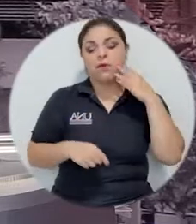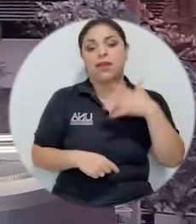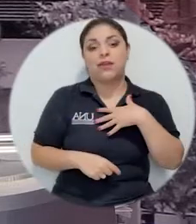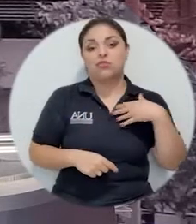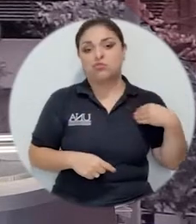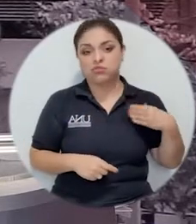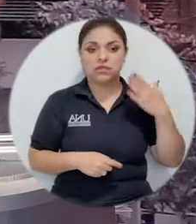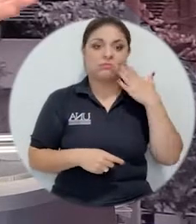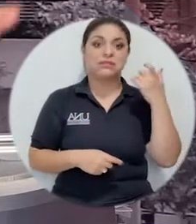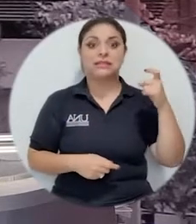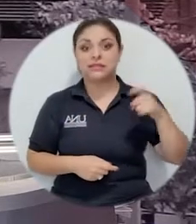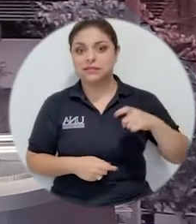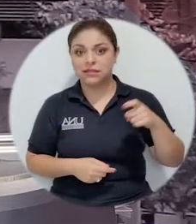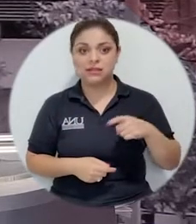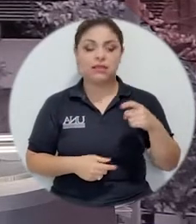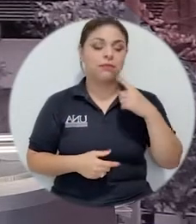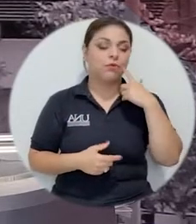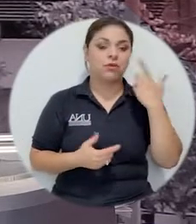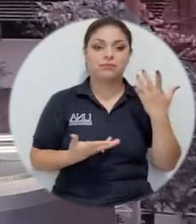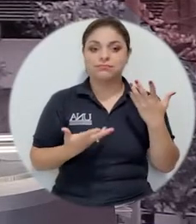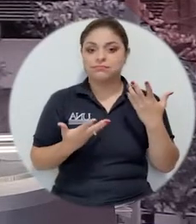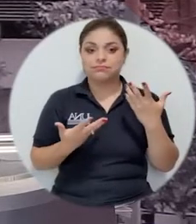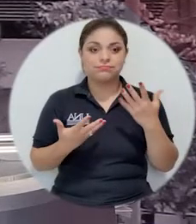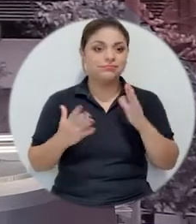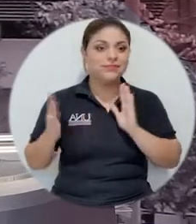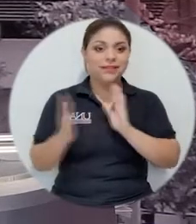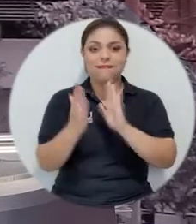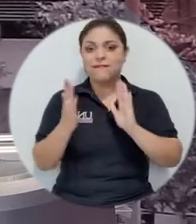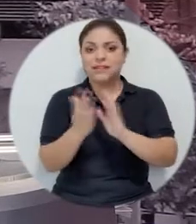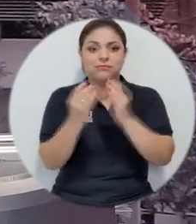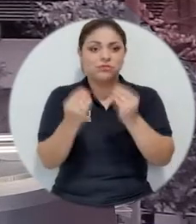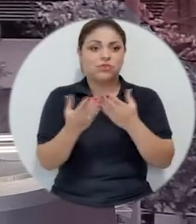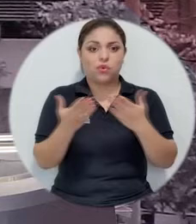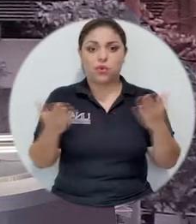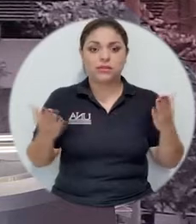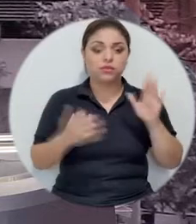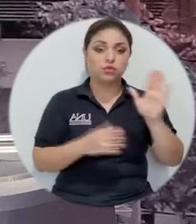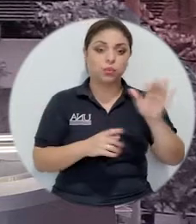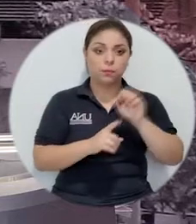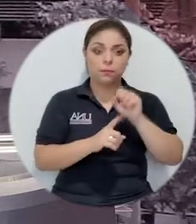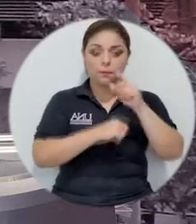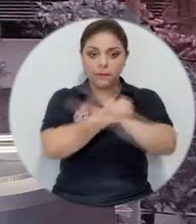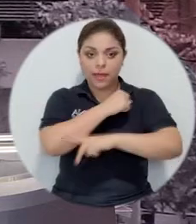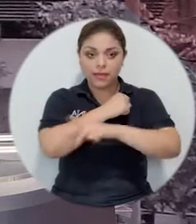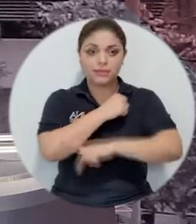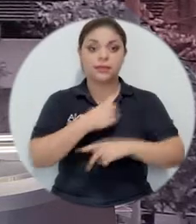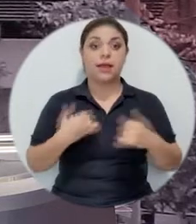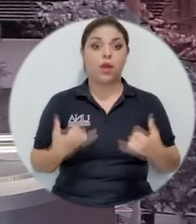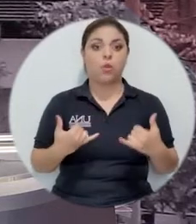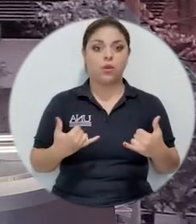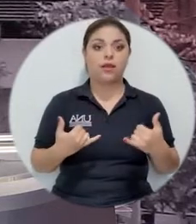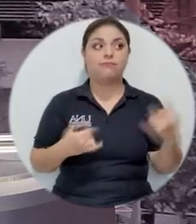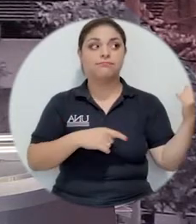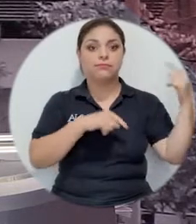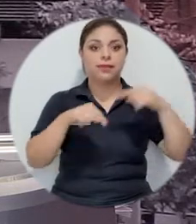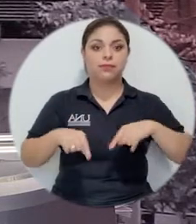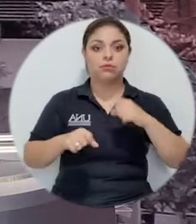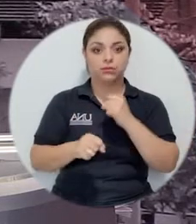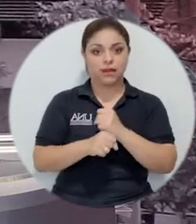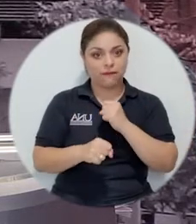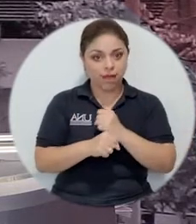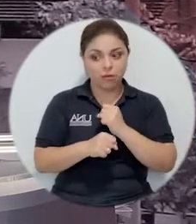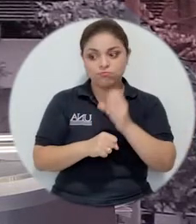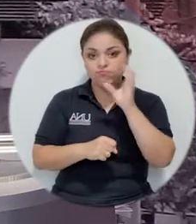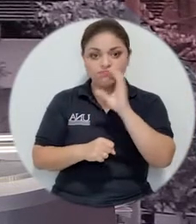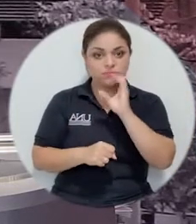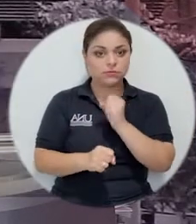gusto, por necesidad, porque han enfrentado durante décadas diferentes situaciones en sus países, por trabajo ahora, pero también no